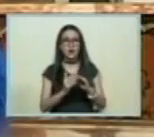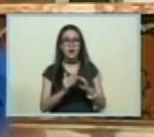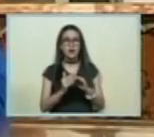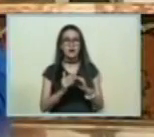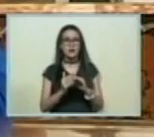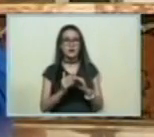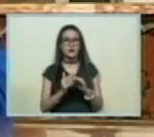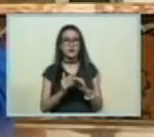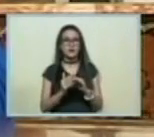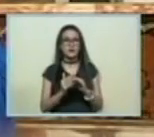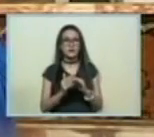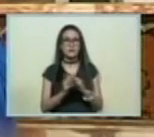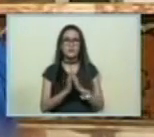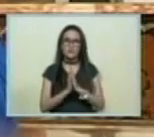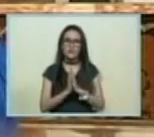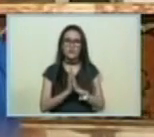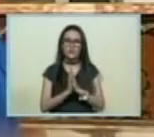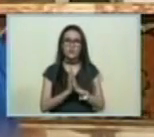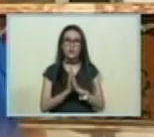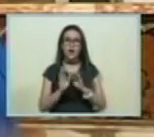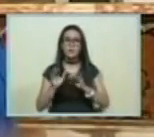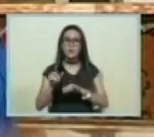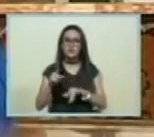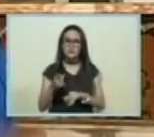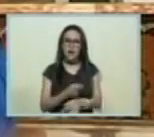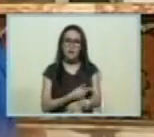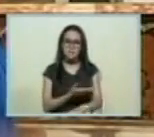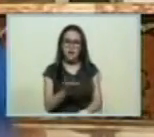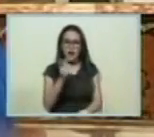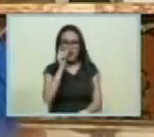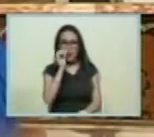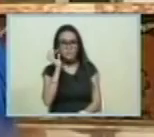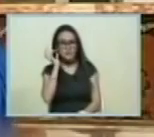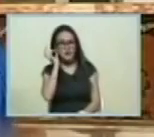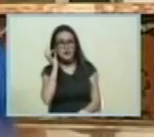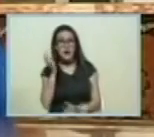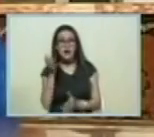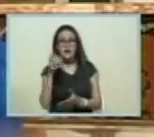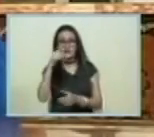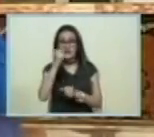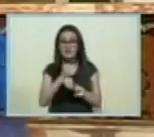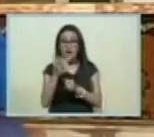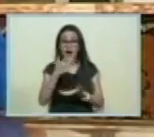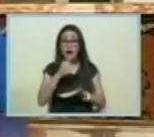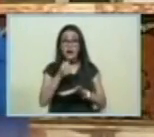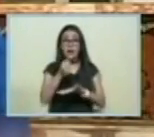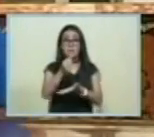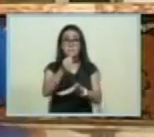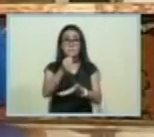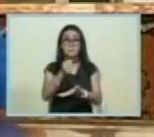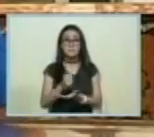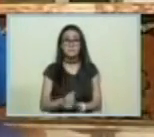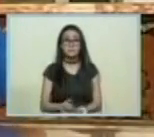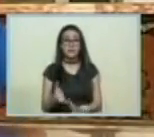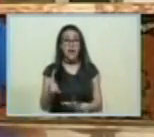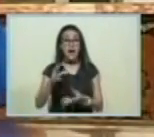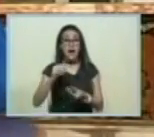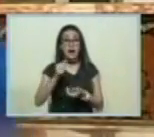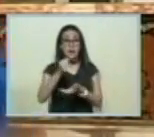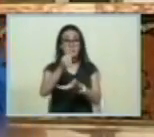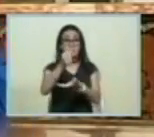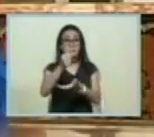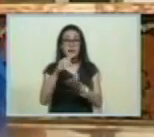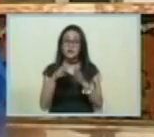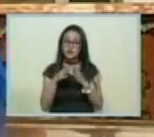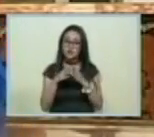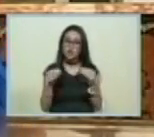comunas. Pido el apoyo de mis hermanos y hermanas de los CLAP, de los comités locales de abastecimiento y producción. CLAP, CLAP,